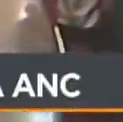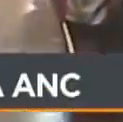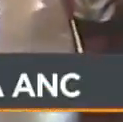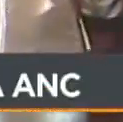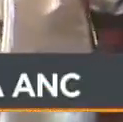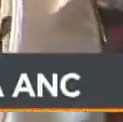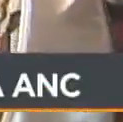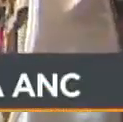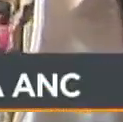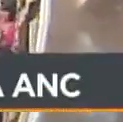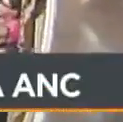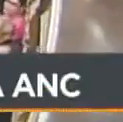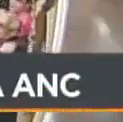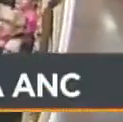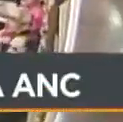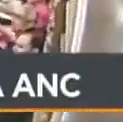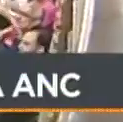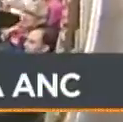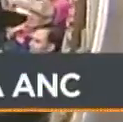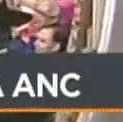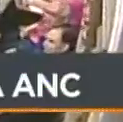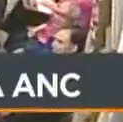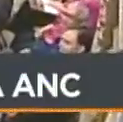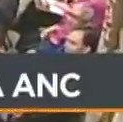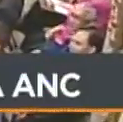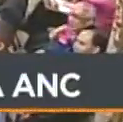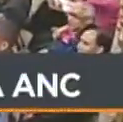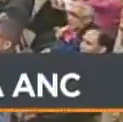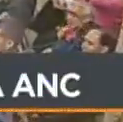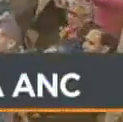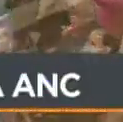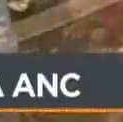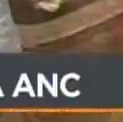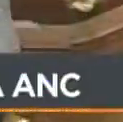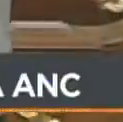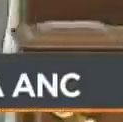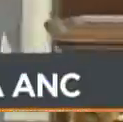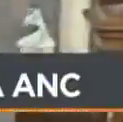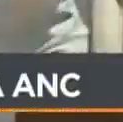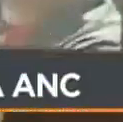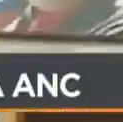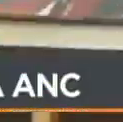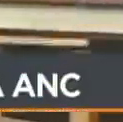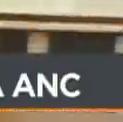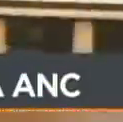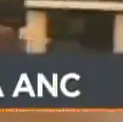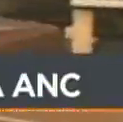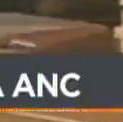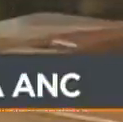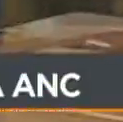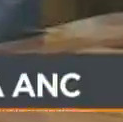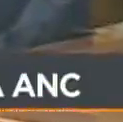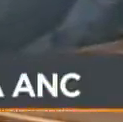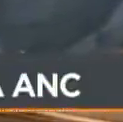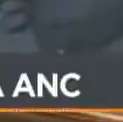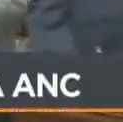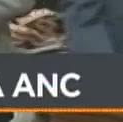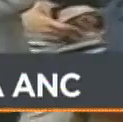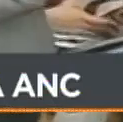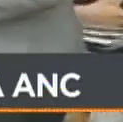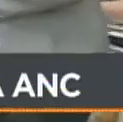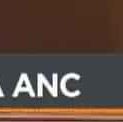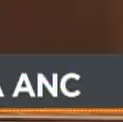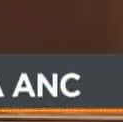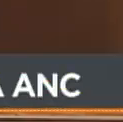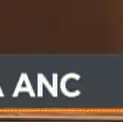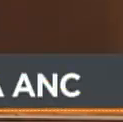De esta forma, los 545 constituyentes rinden honores a la compatriota constituyente Dionisia Mijoa